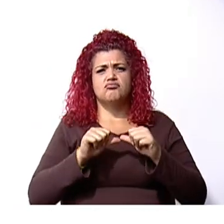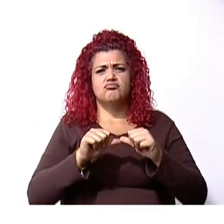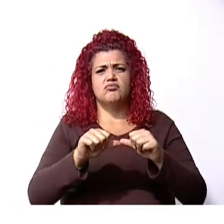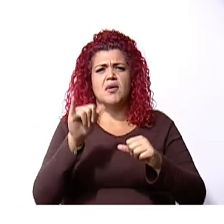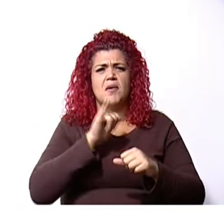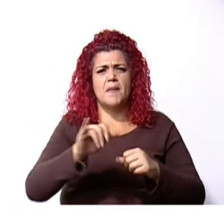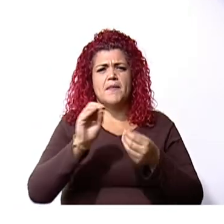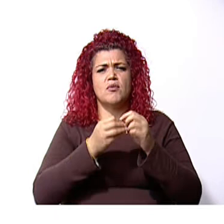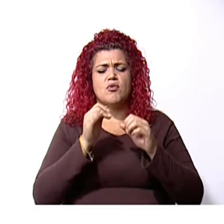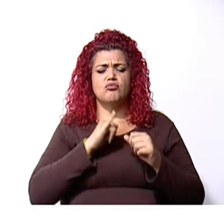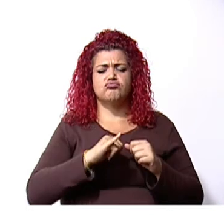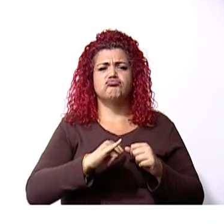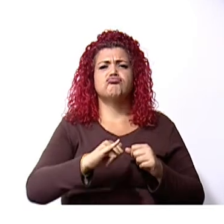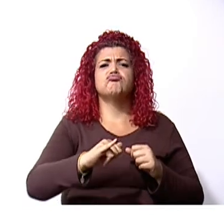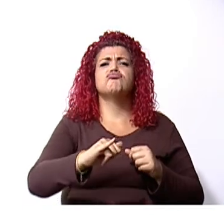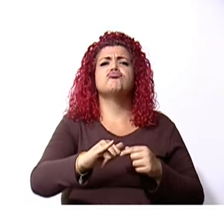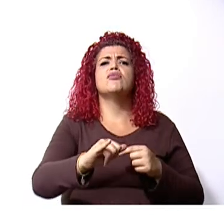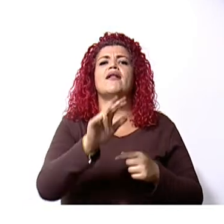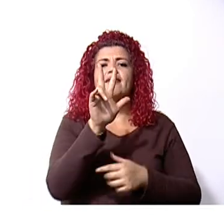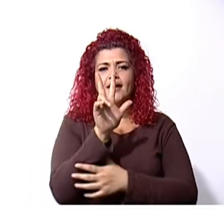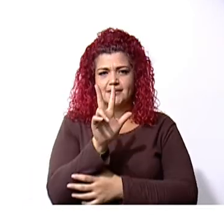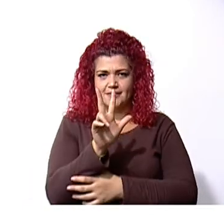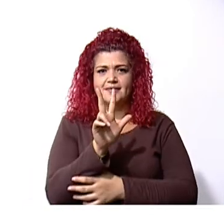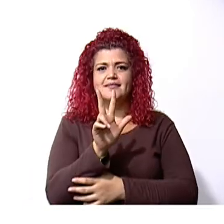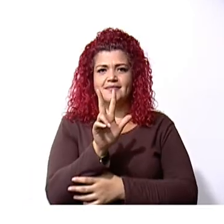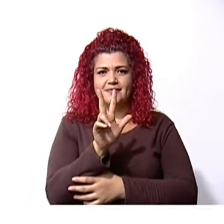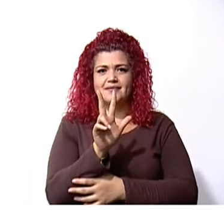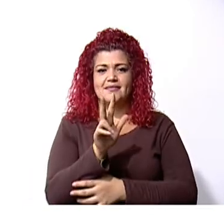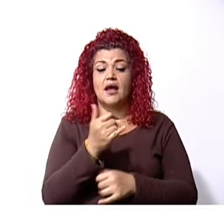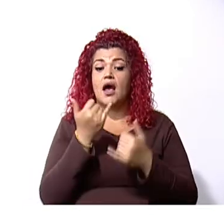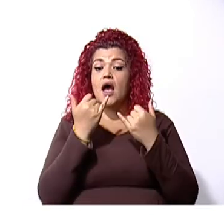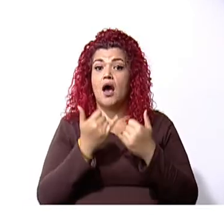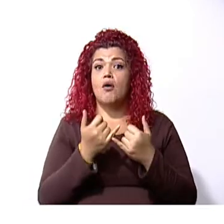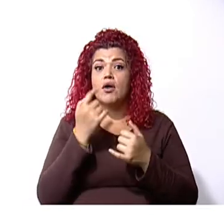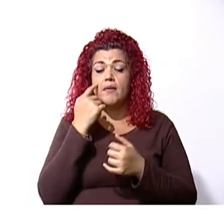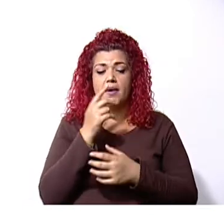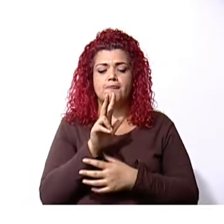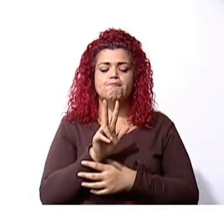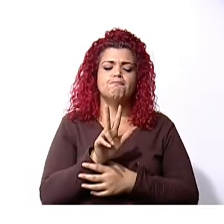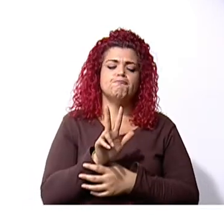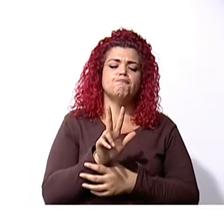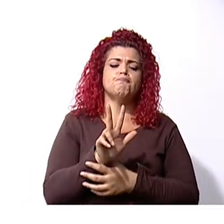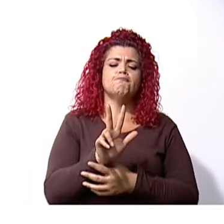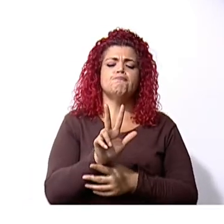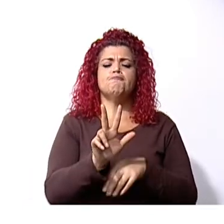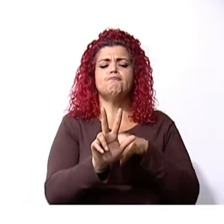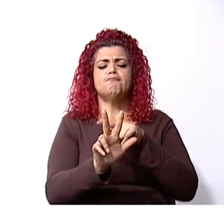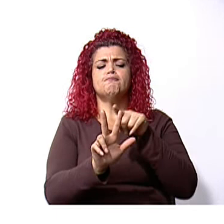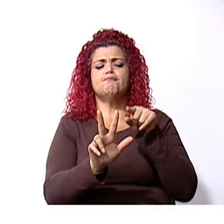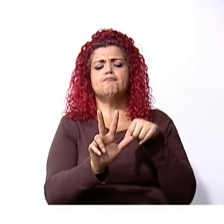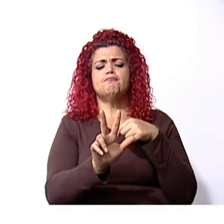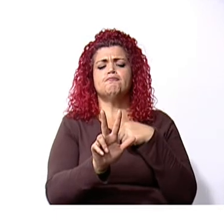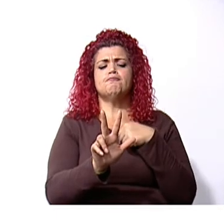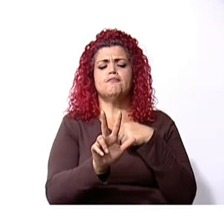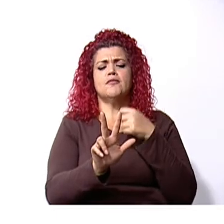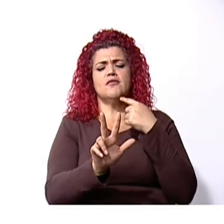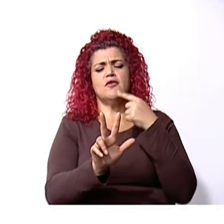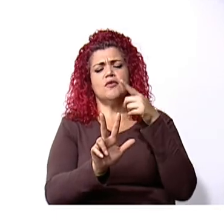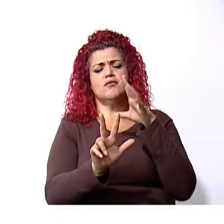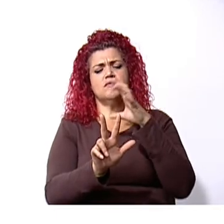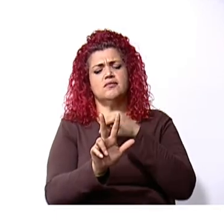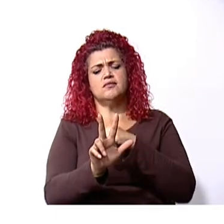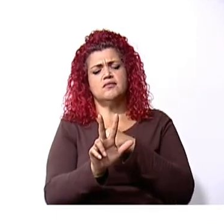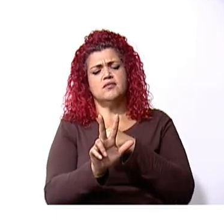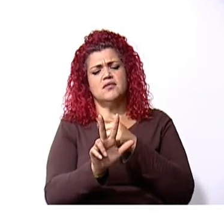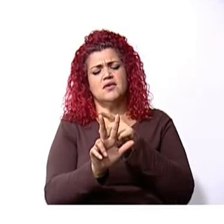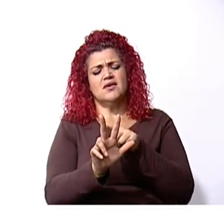que se mantiene? Correcto, el 3. Ahora, a ver, en este caso, ¿consideran ustedes que existirá